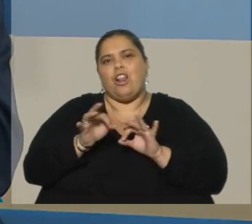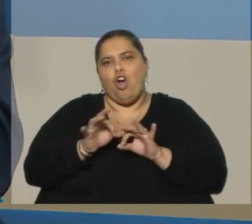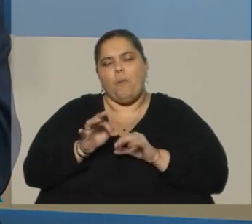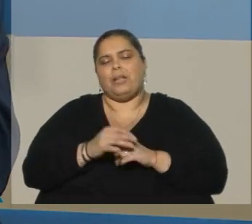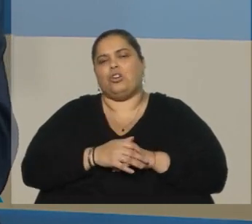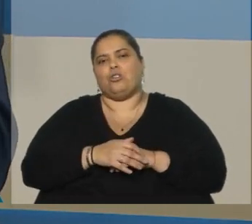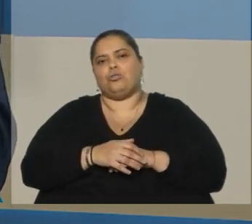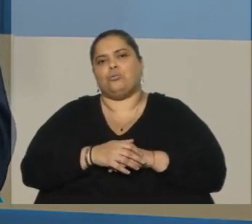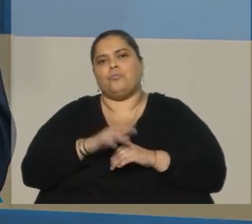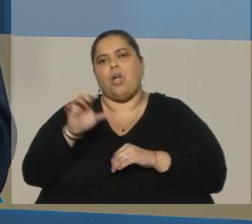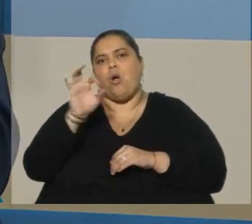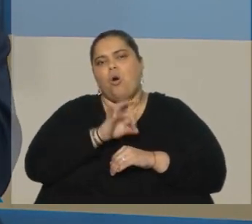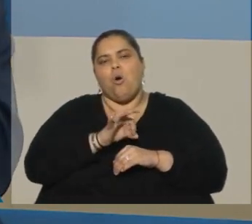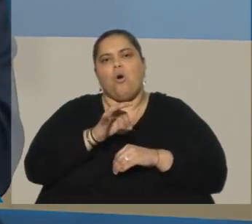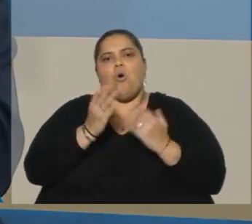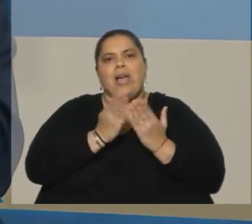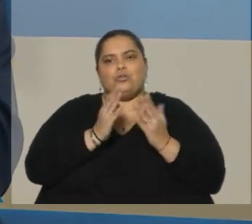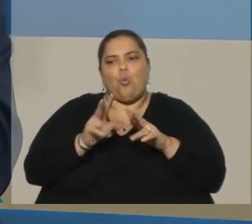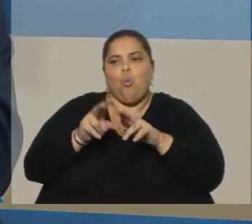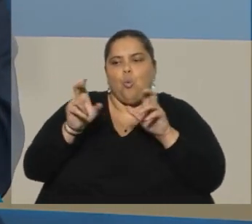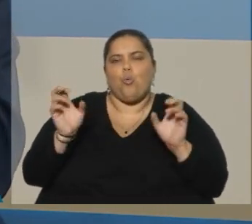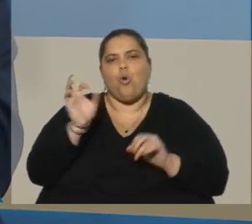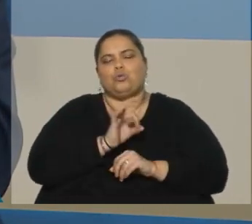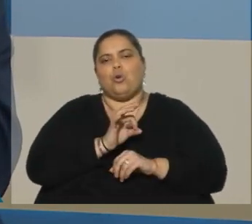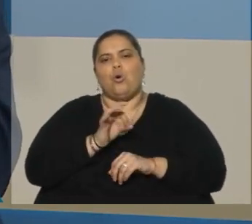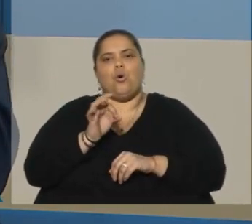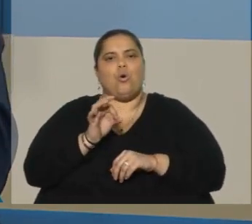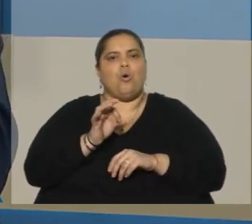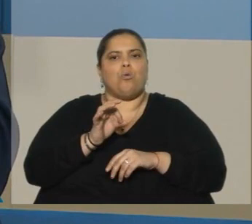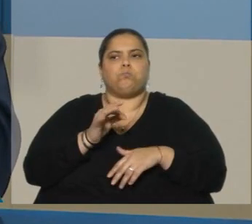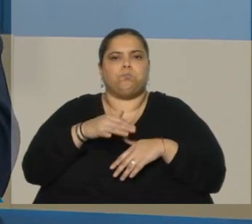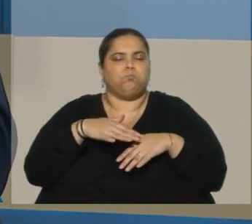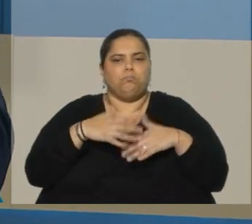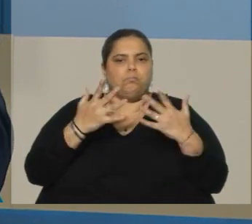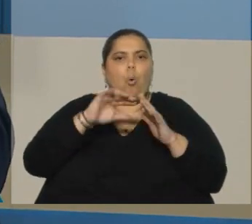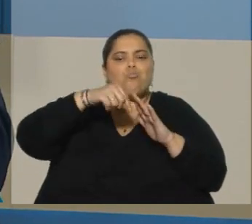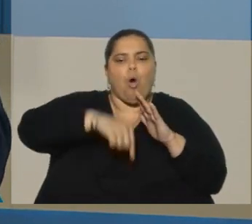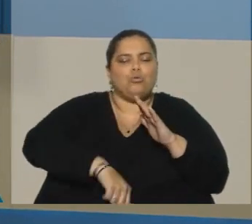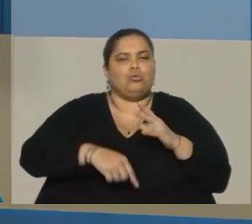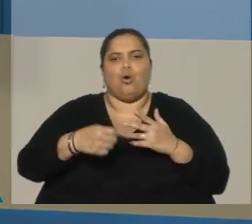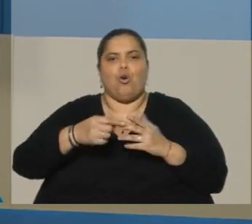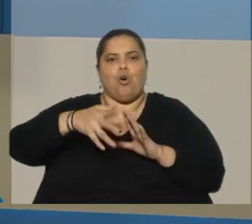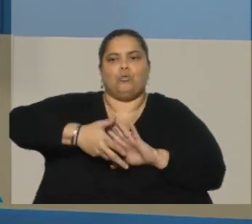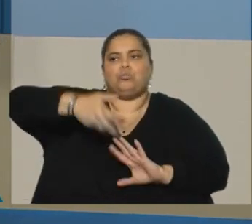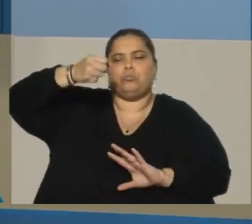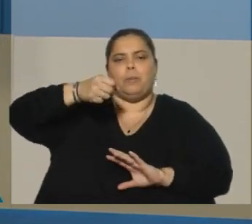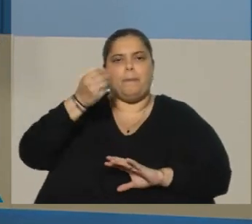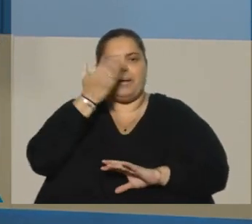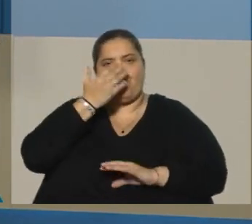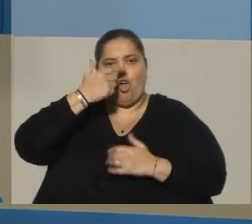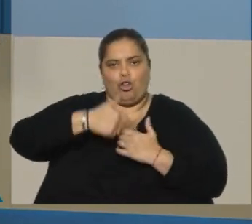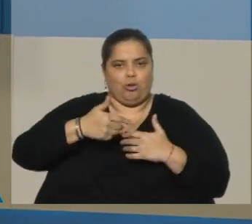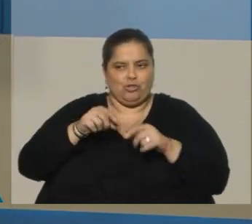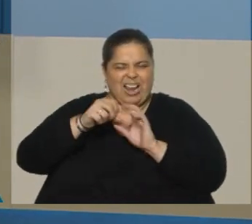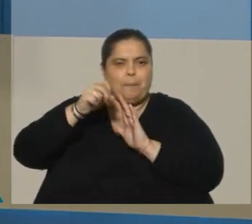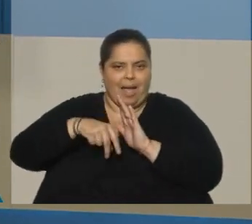3D o tales estudios de magnetometría o la compra de tal información o un pozo petrolero. ¿Tá? Ese es un plan de trabajo. Lo